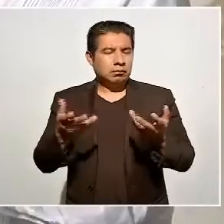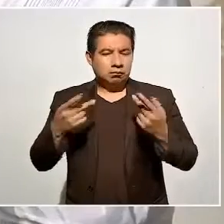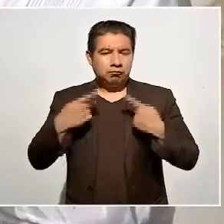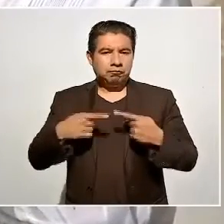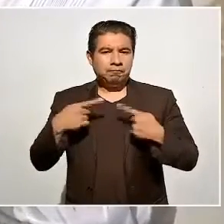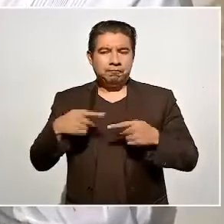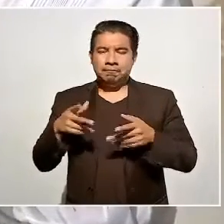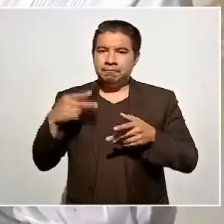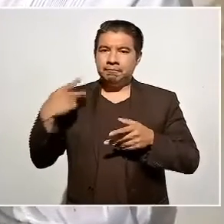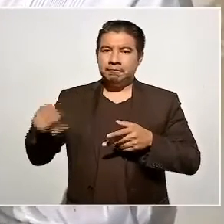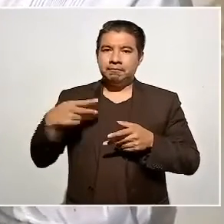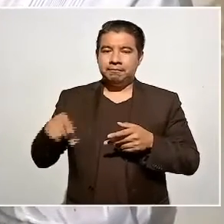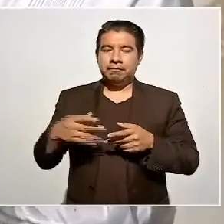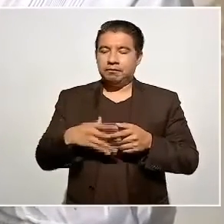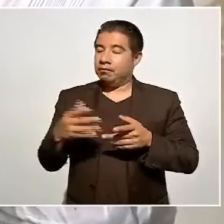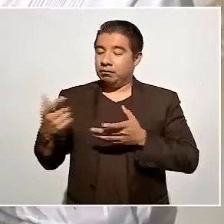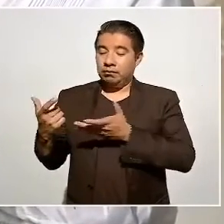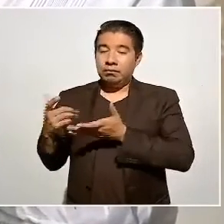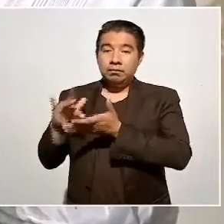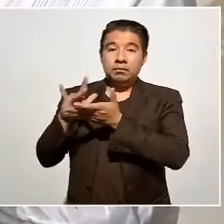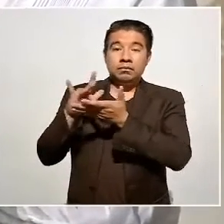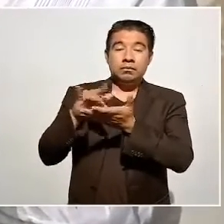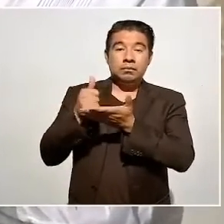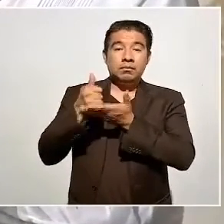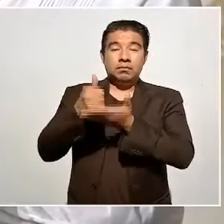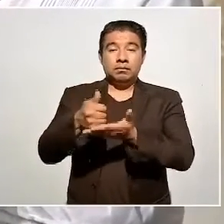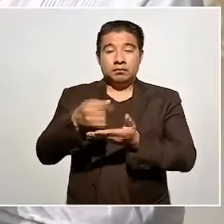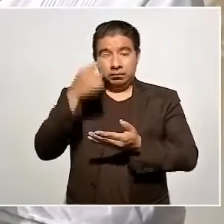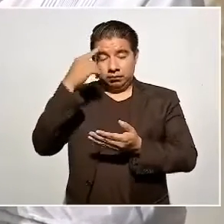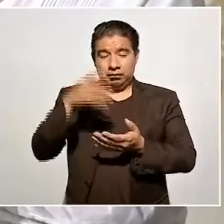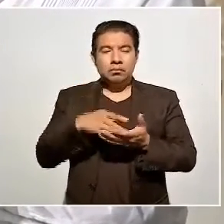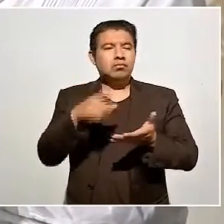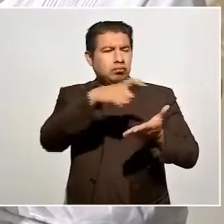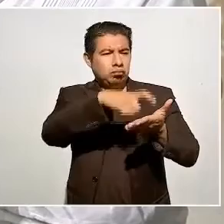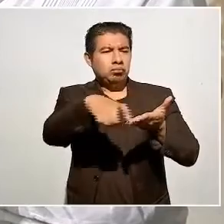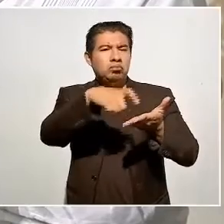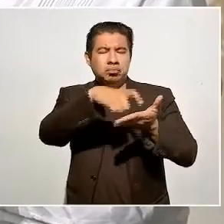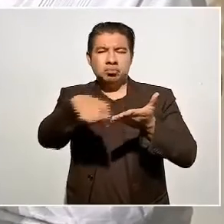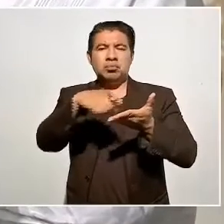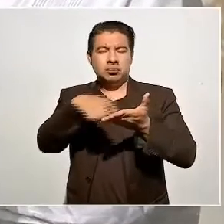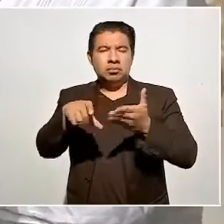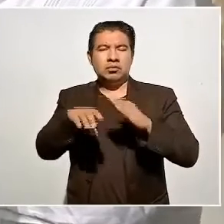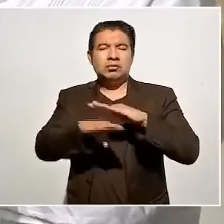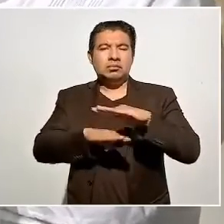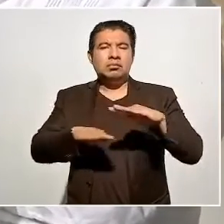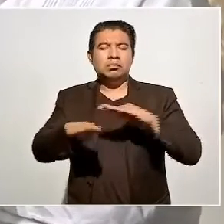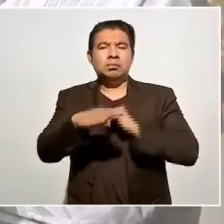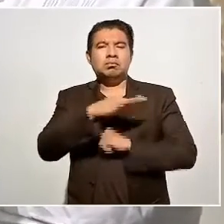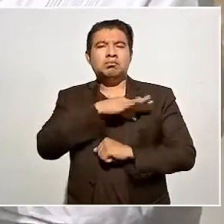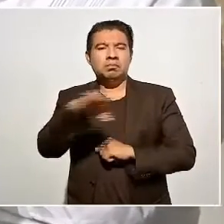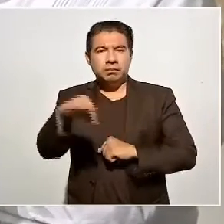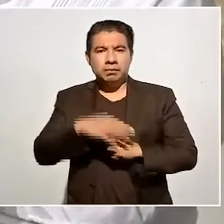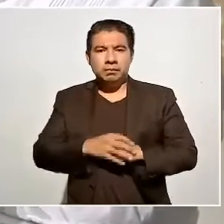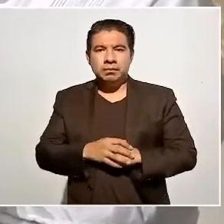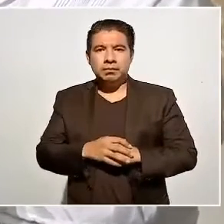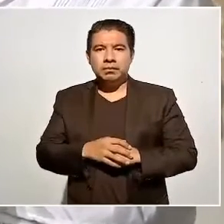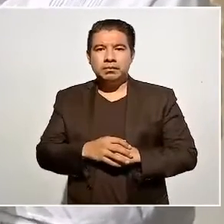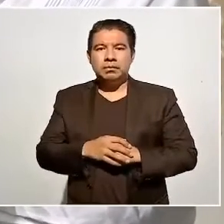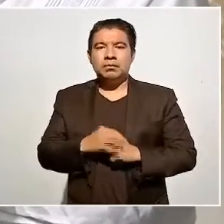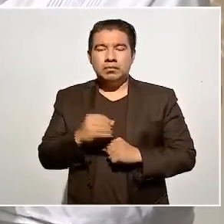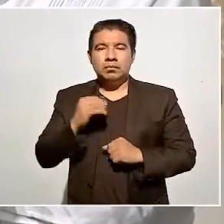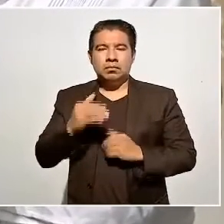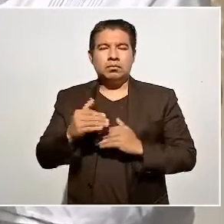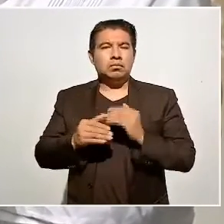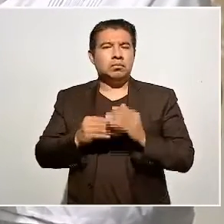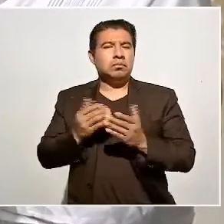obtenido ingresos para adquirir lo básico y vamos de esta manera